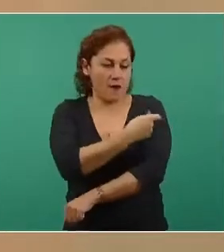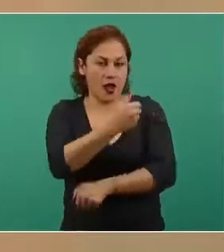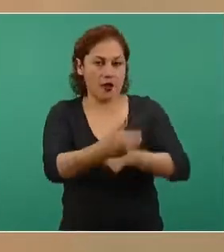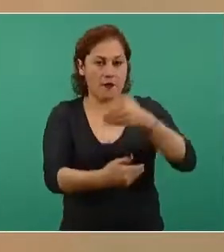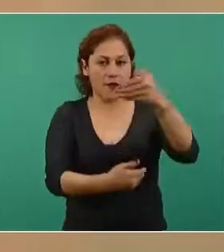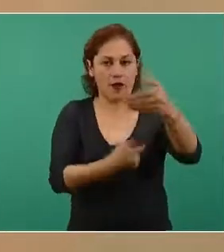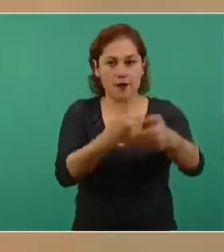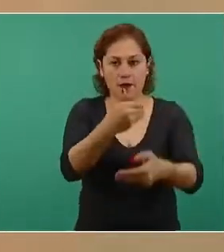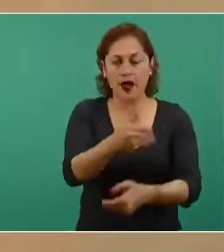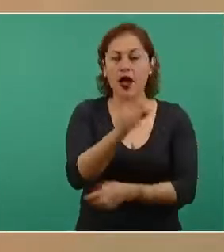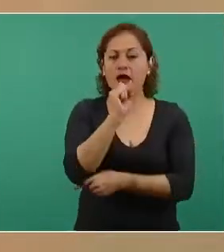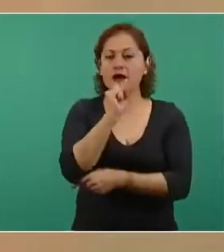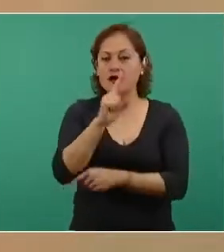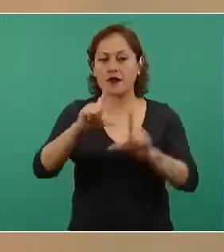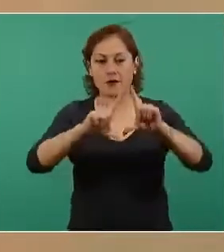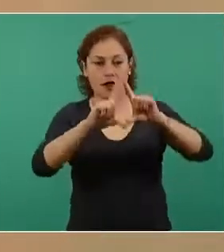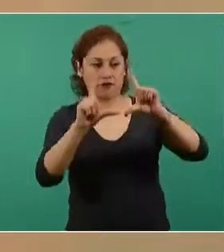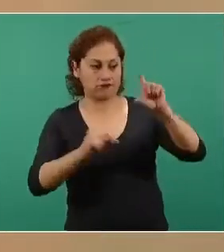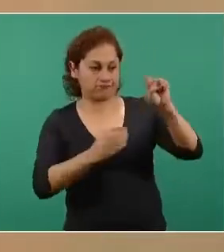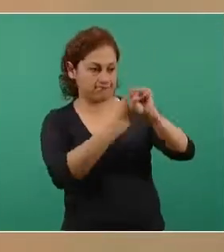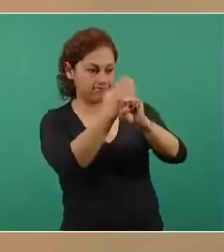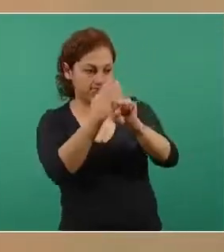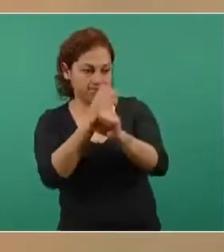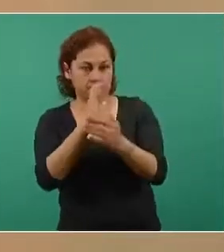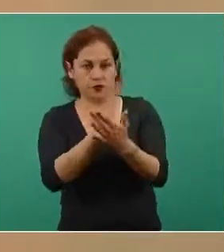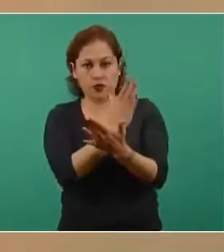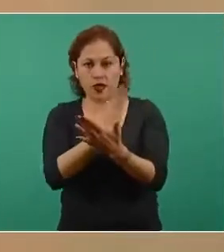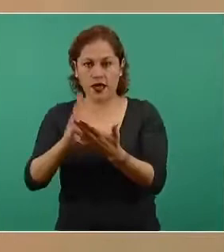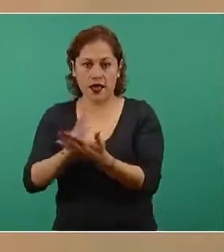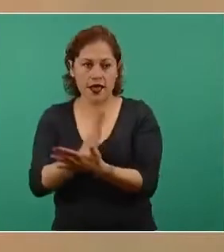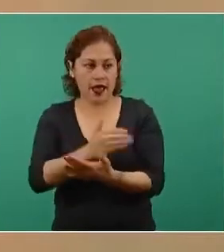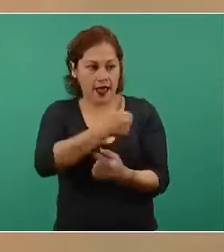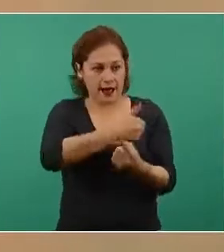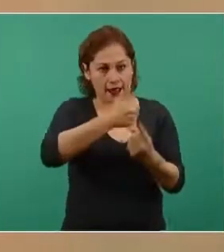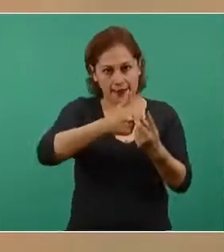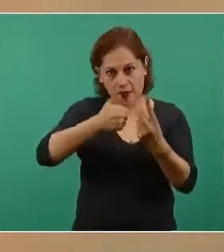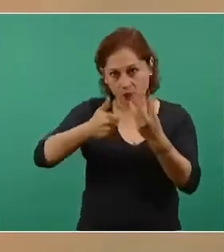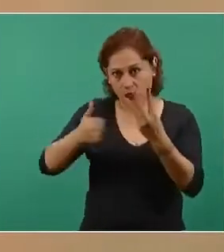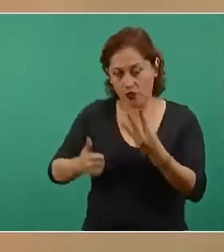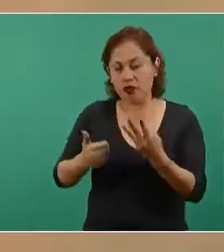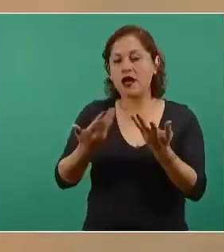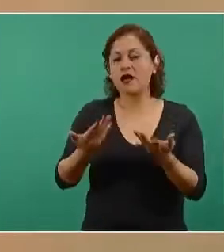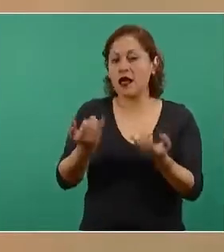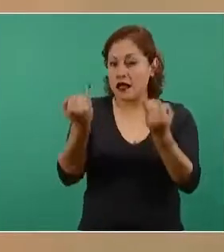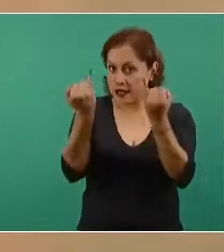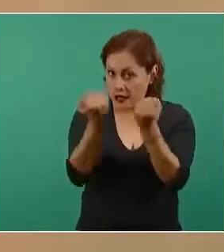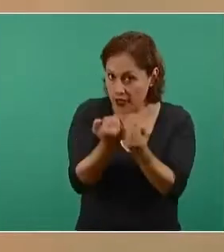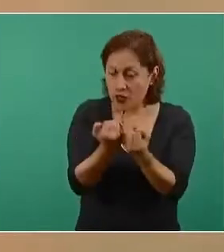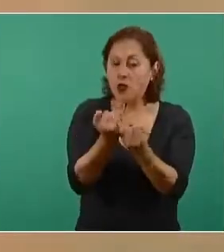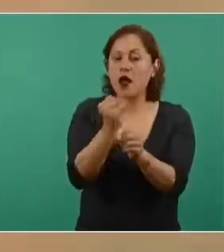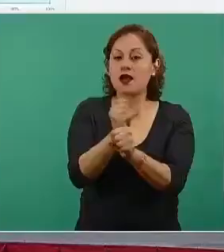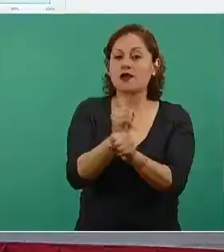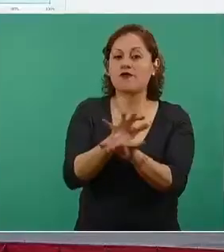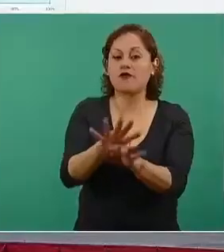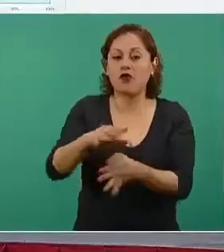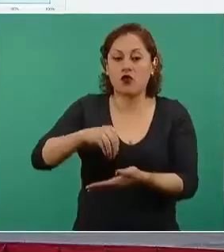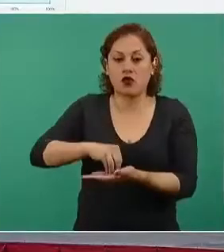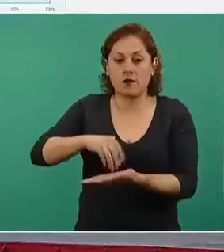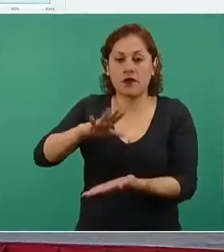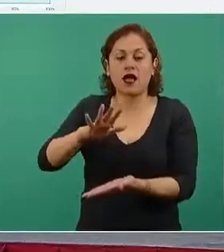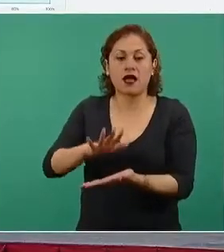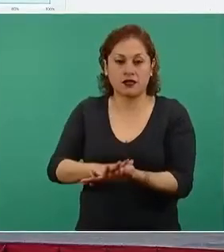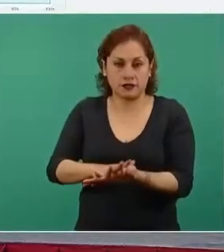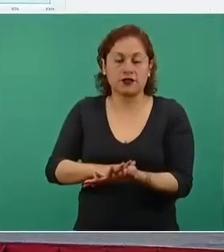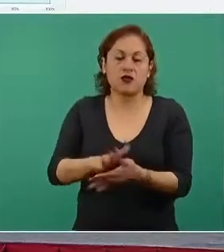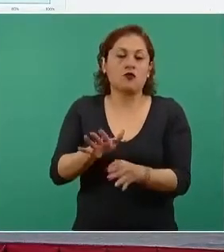venido implementando en las 32 entidades federativas, pues también llevamos un registro que nos identifica si al momento